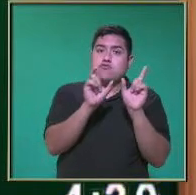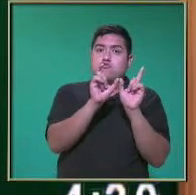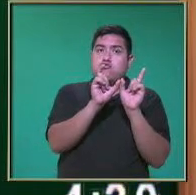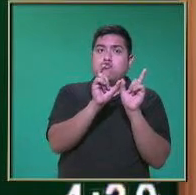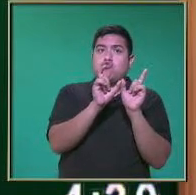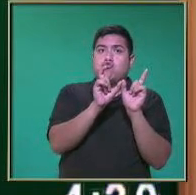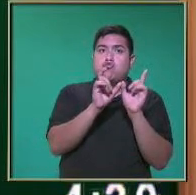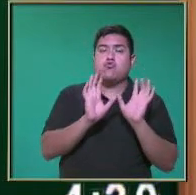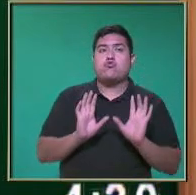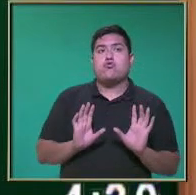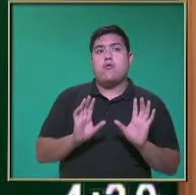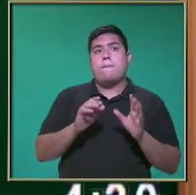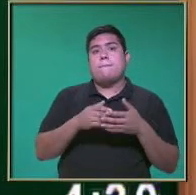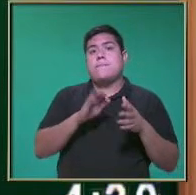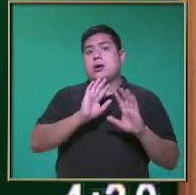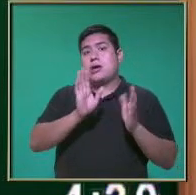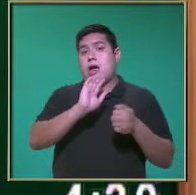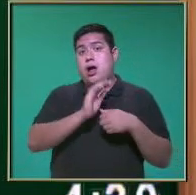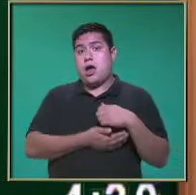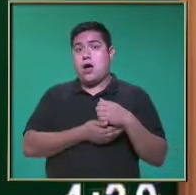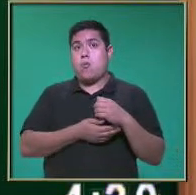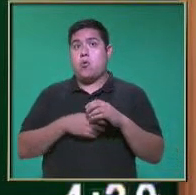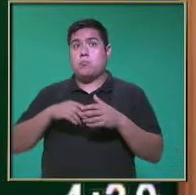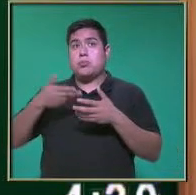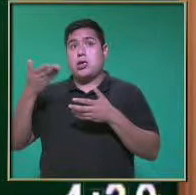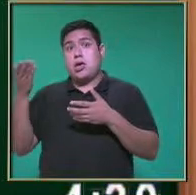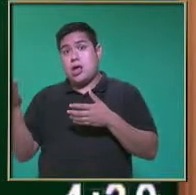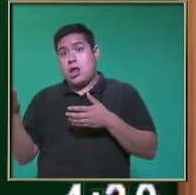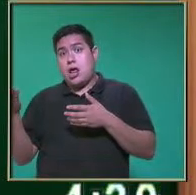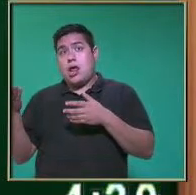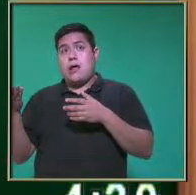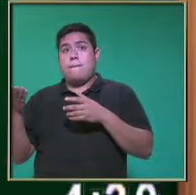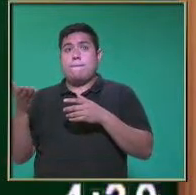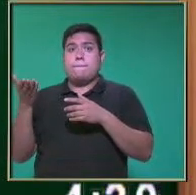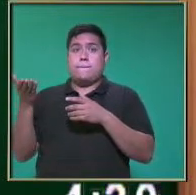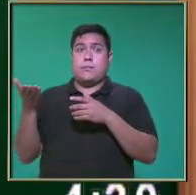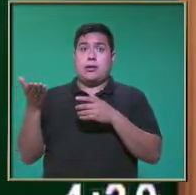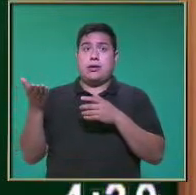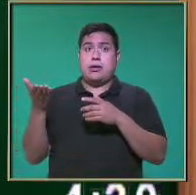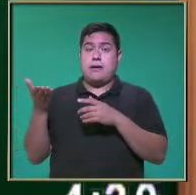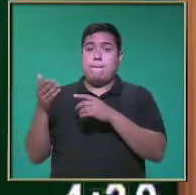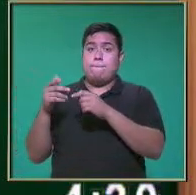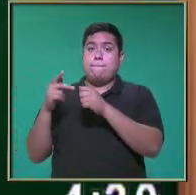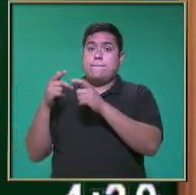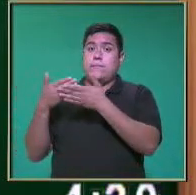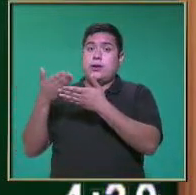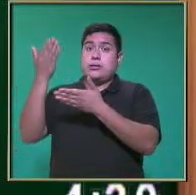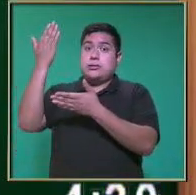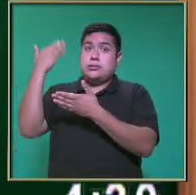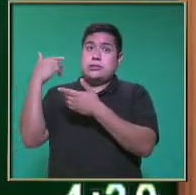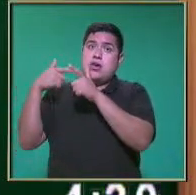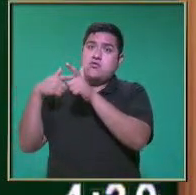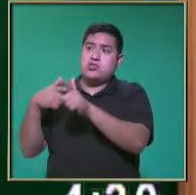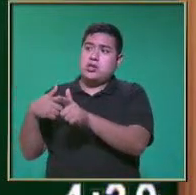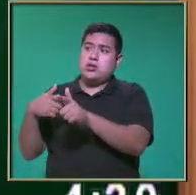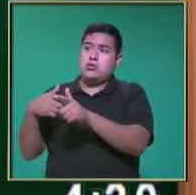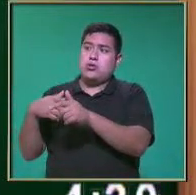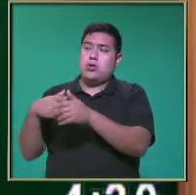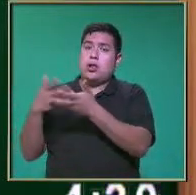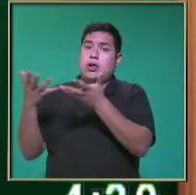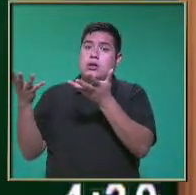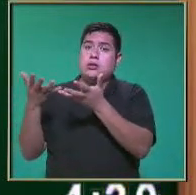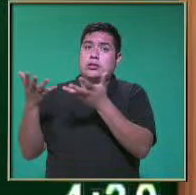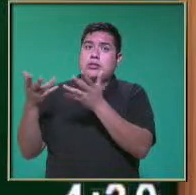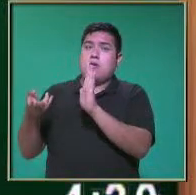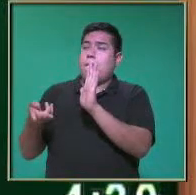para acciones interrumpidas, acciones que finalizaron en el pasado, que se ocurrió y simplemente finalizó, fue interrumpida.